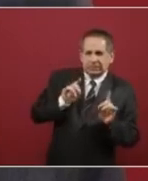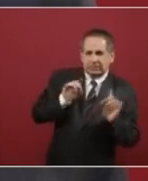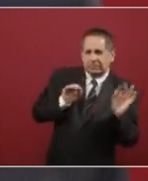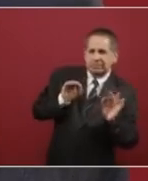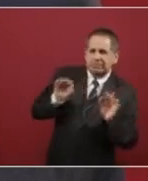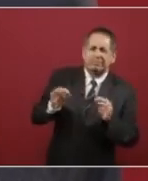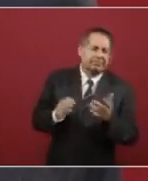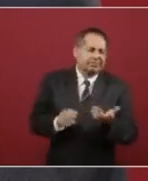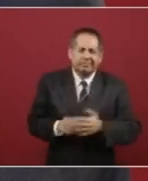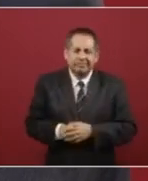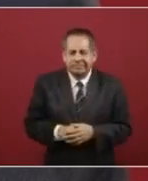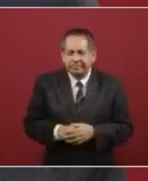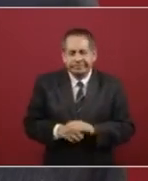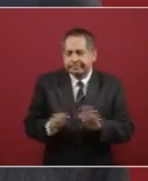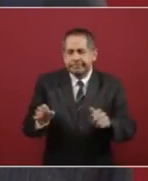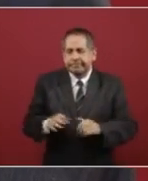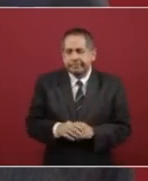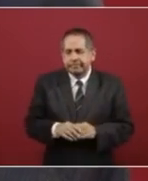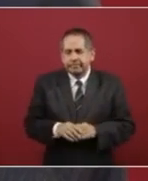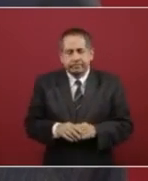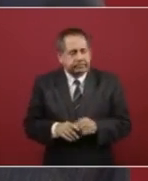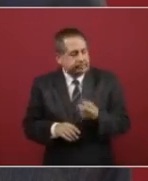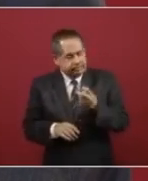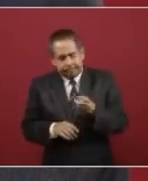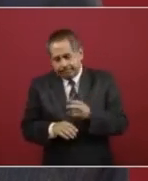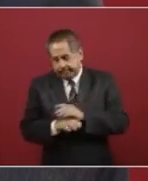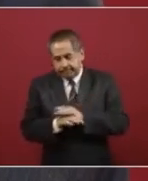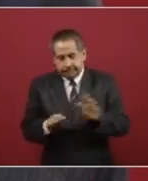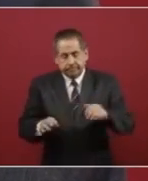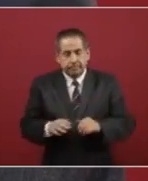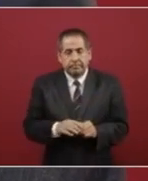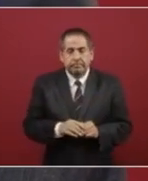pero ese es parte de